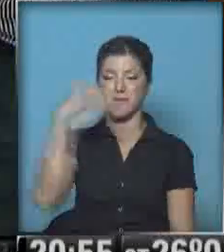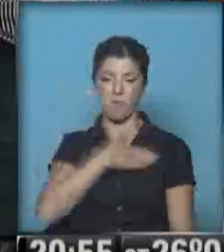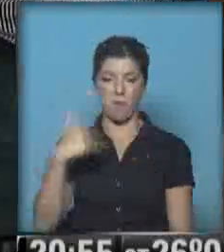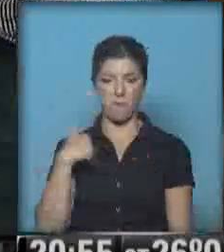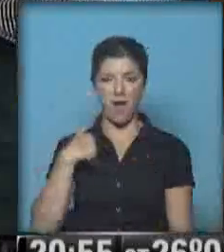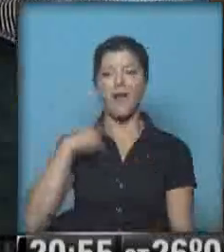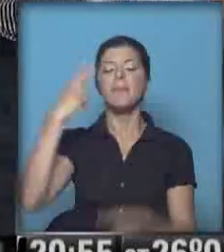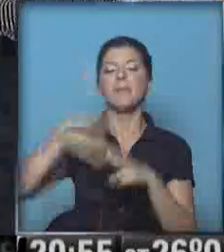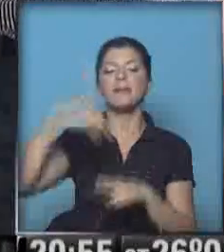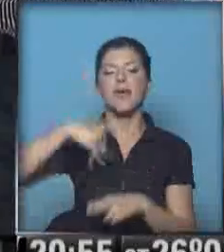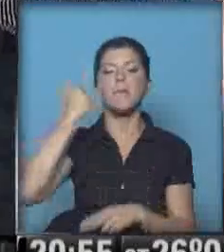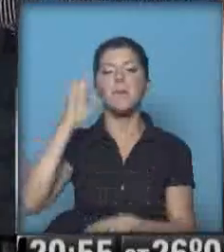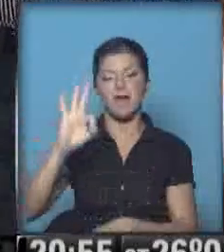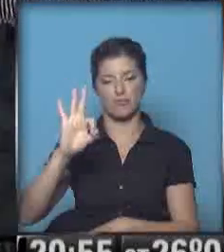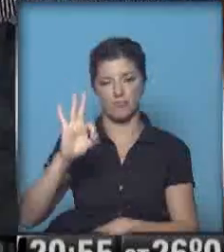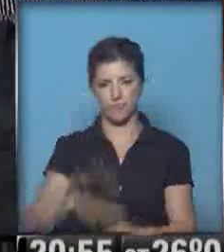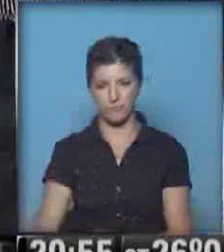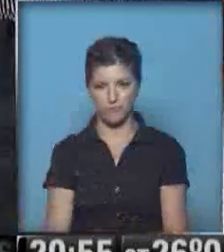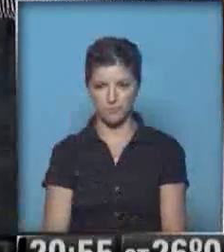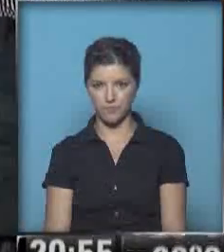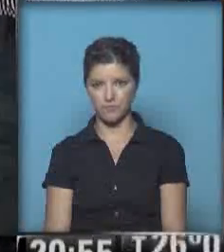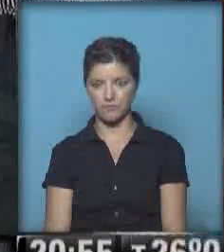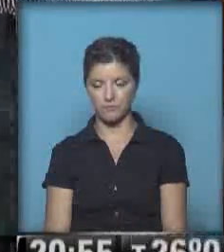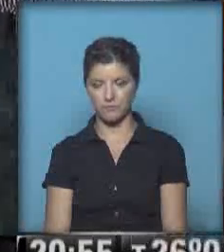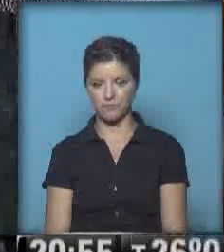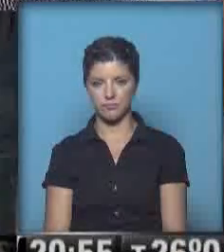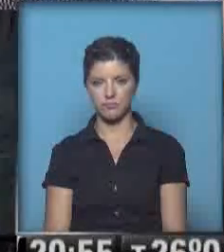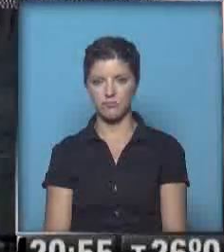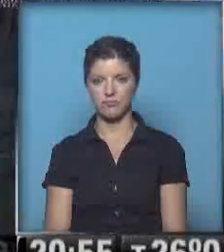de Mayo.